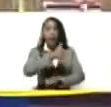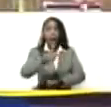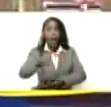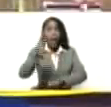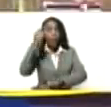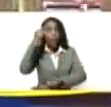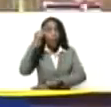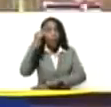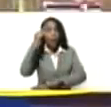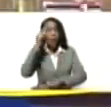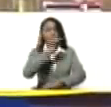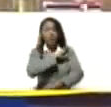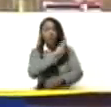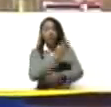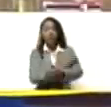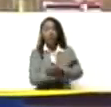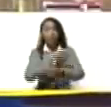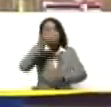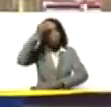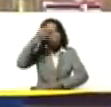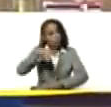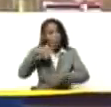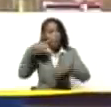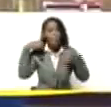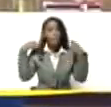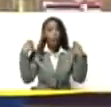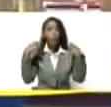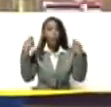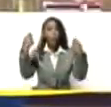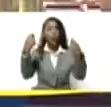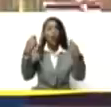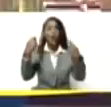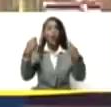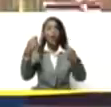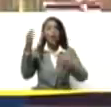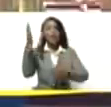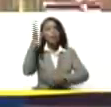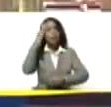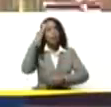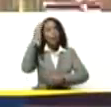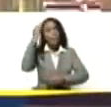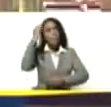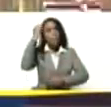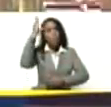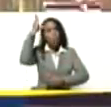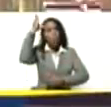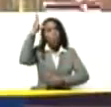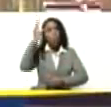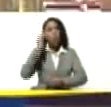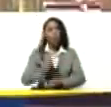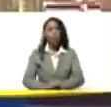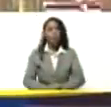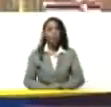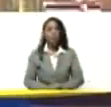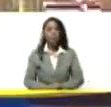una semi cuarentena con una semi flexibilización